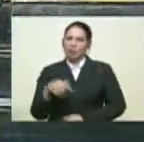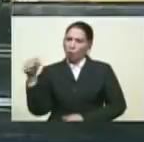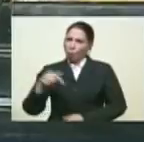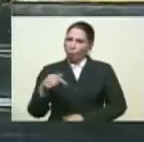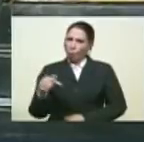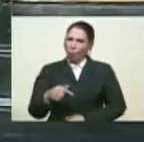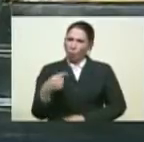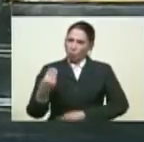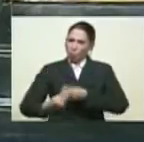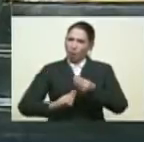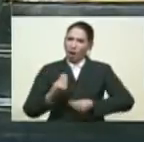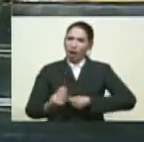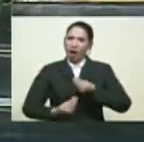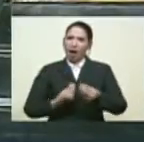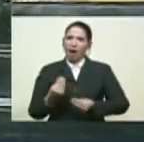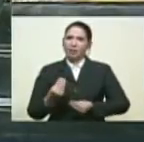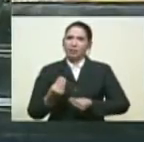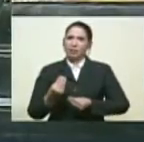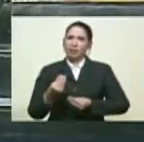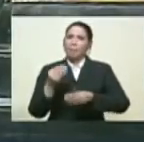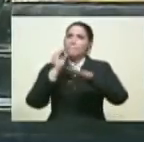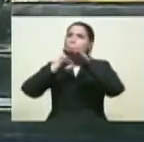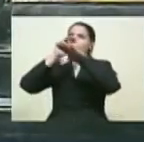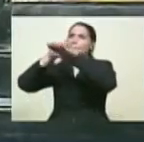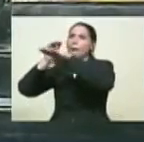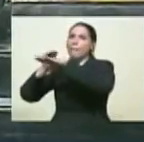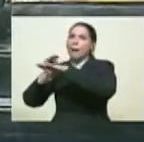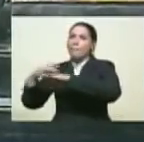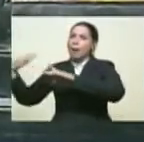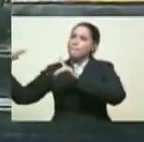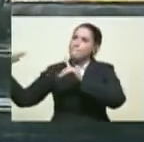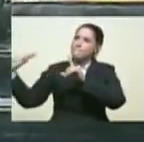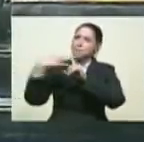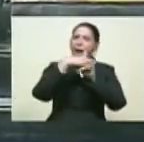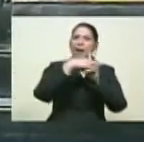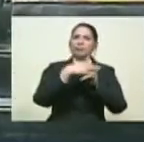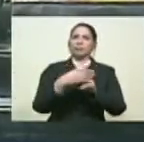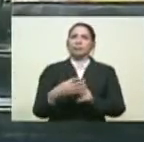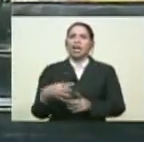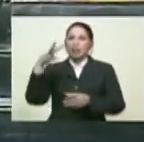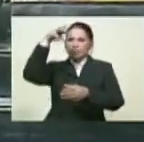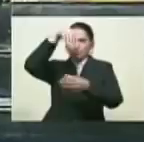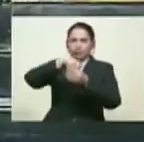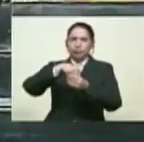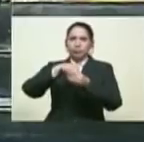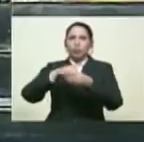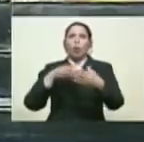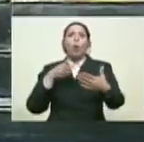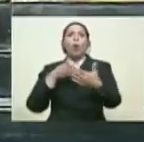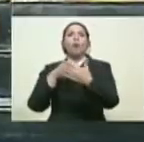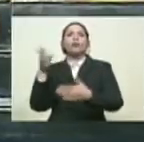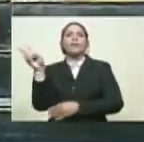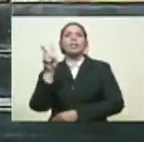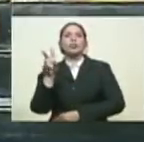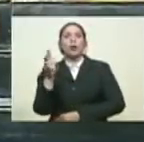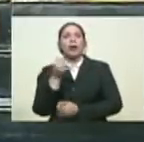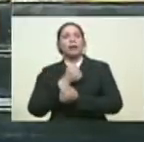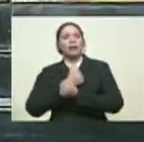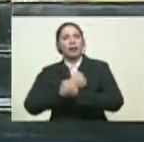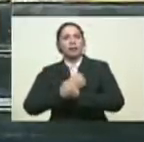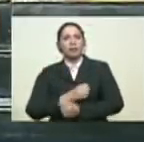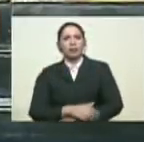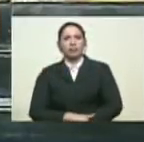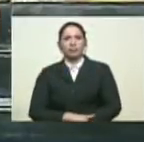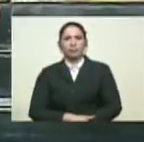actúa, solicitando sanciones e intervención contra nuestra Venezuela querida.